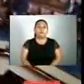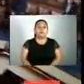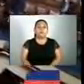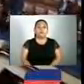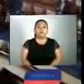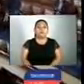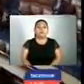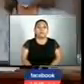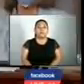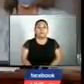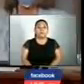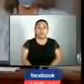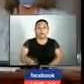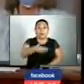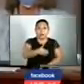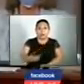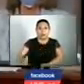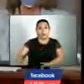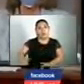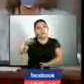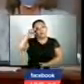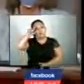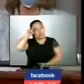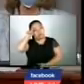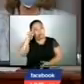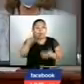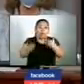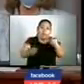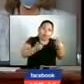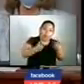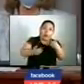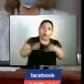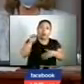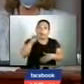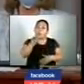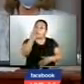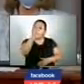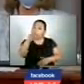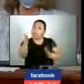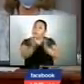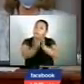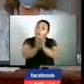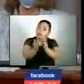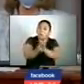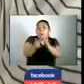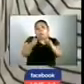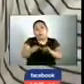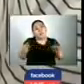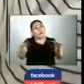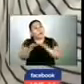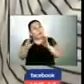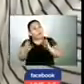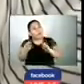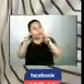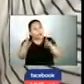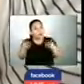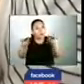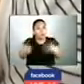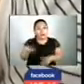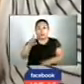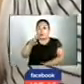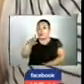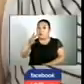en un tono conciliador el mandatario habló de la crisis que atraviesa la nación pero también de las oportunidades mencionó los 220